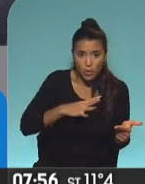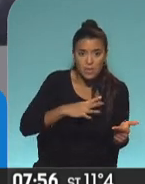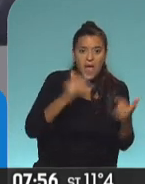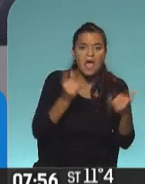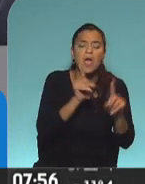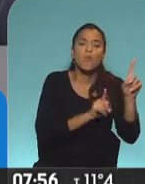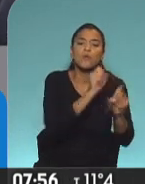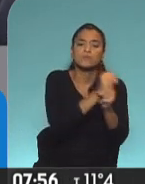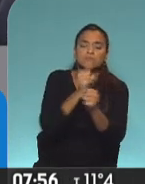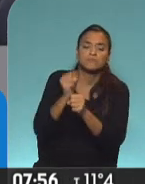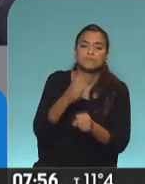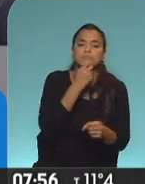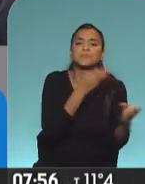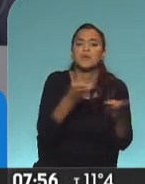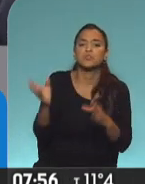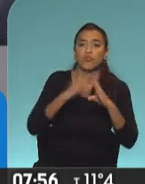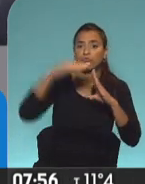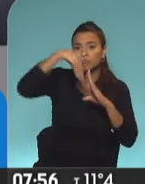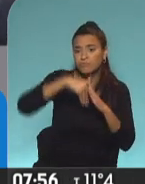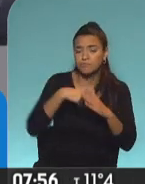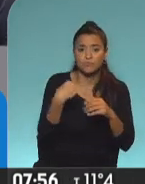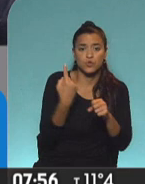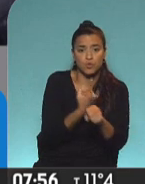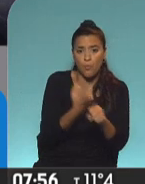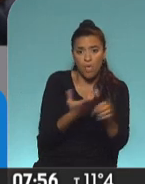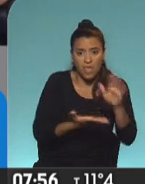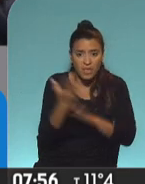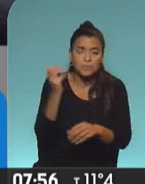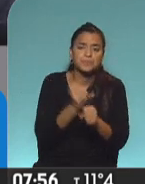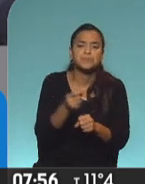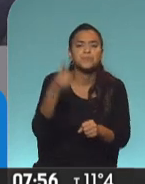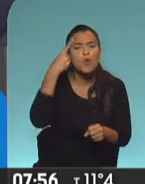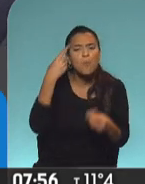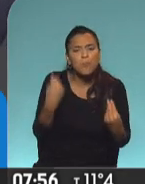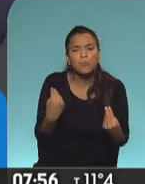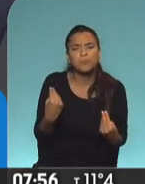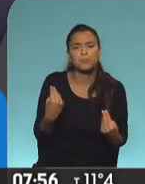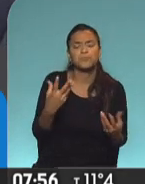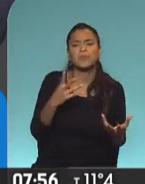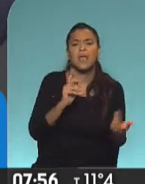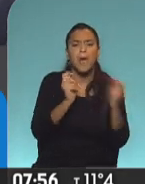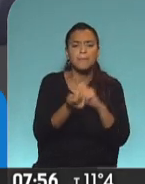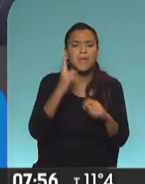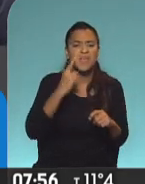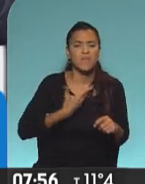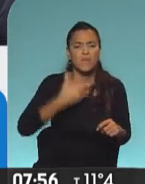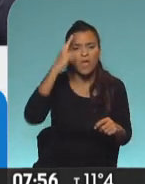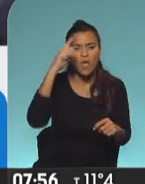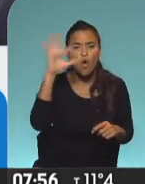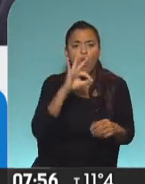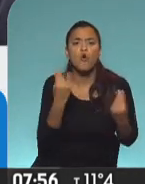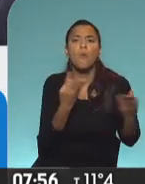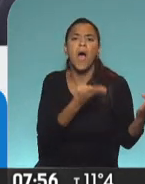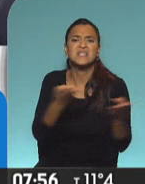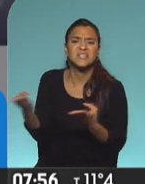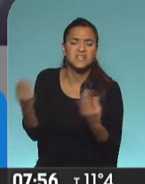ciertos trabajos como el servicio doméstico que todavía no fueron habilitados, ¿cómo te imaginas que puede reconvertirse el IFE o cómo se va a asistir